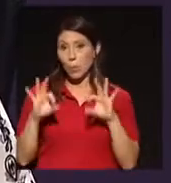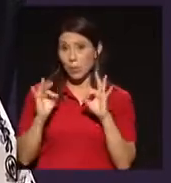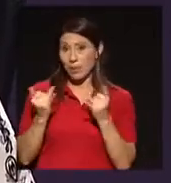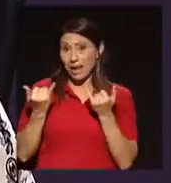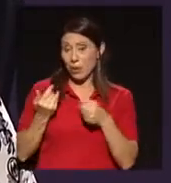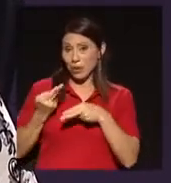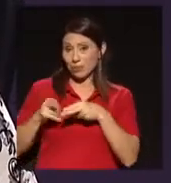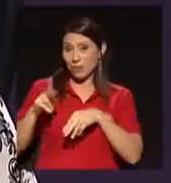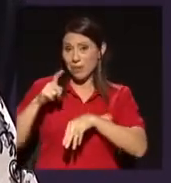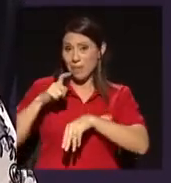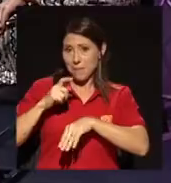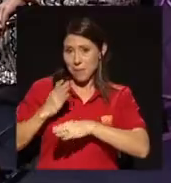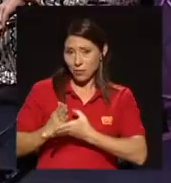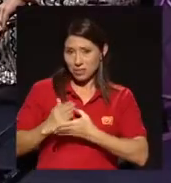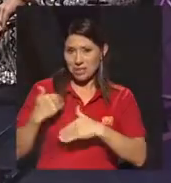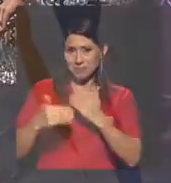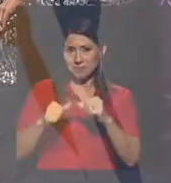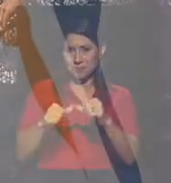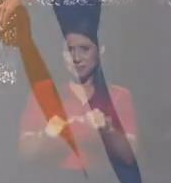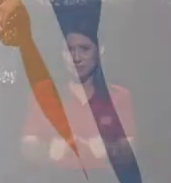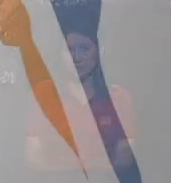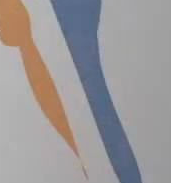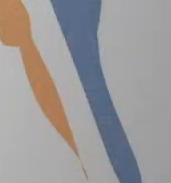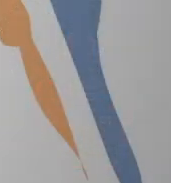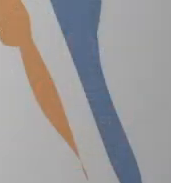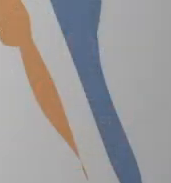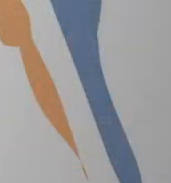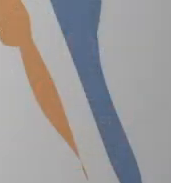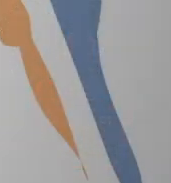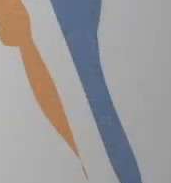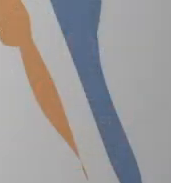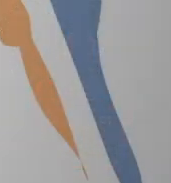pequeña pausa y ya regresamos.